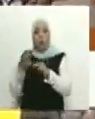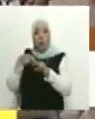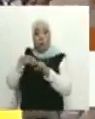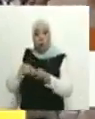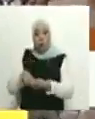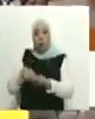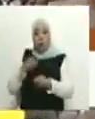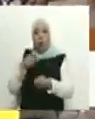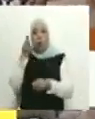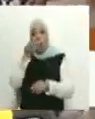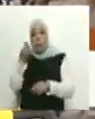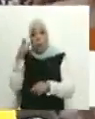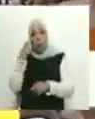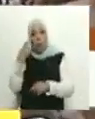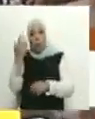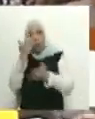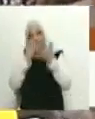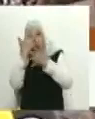Ajá, gracias.